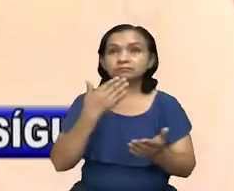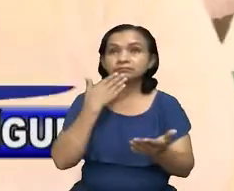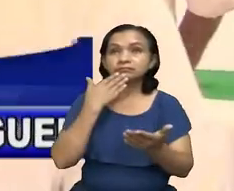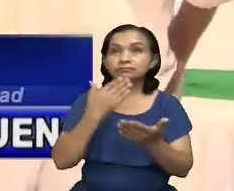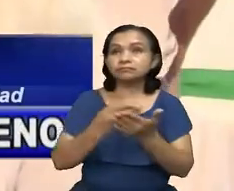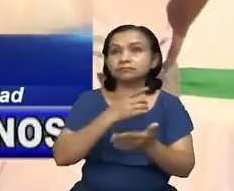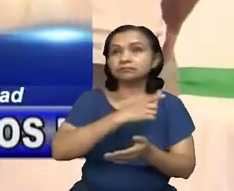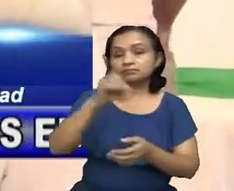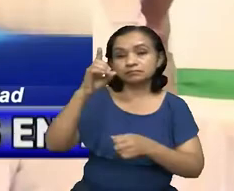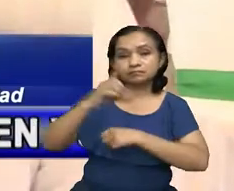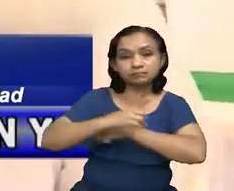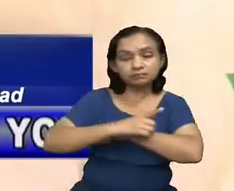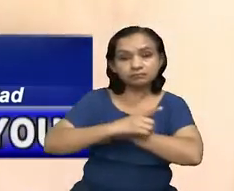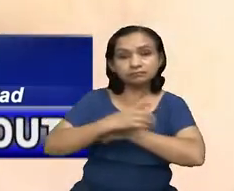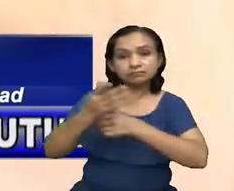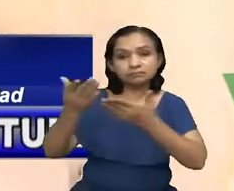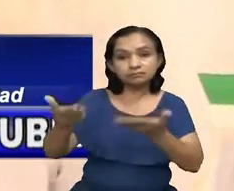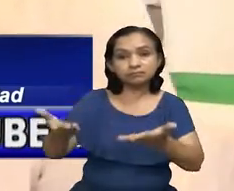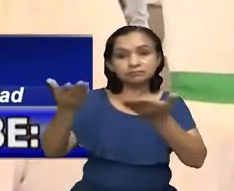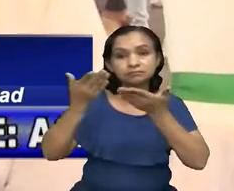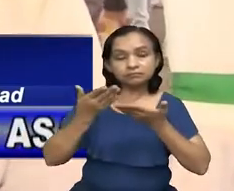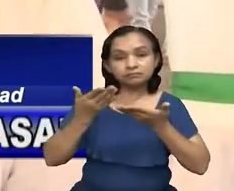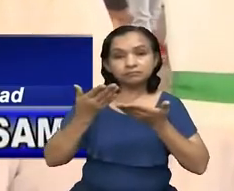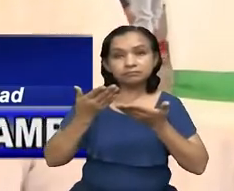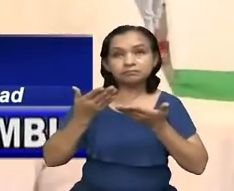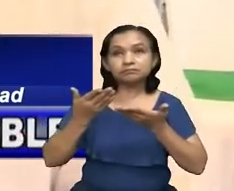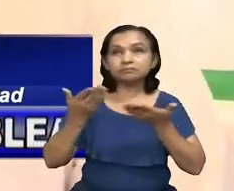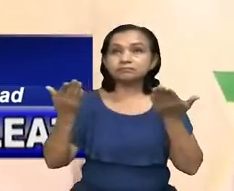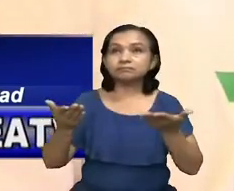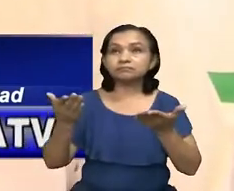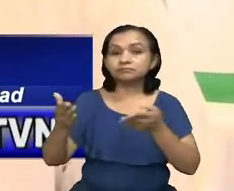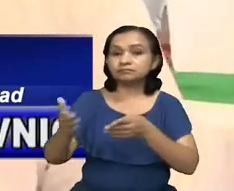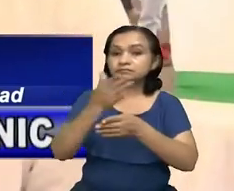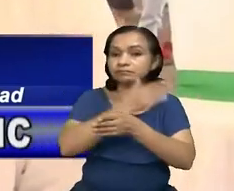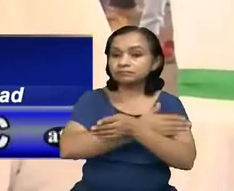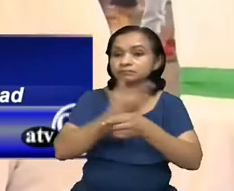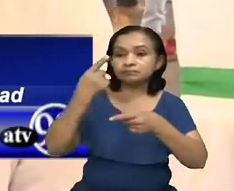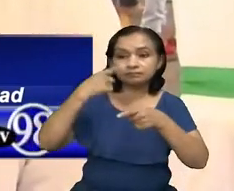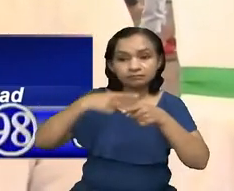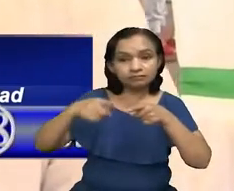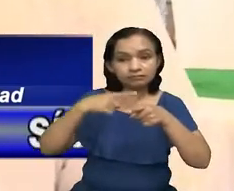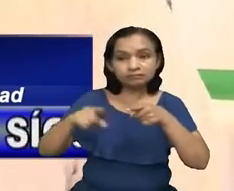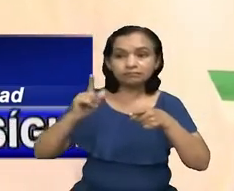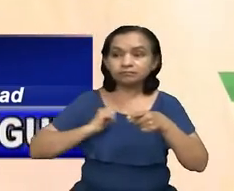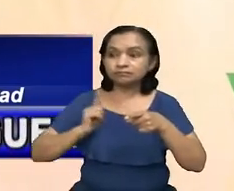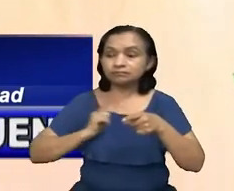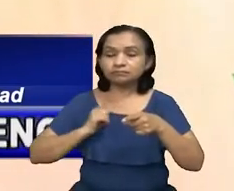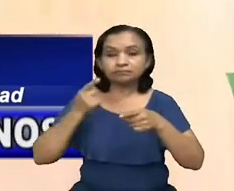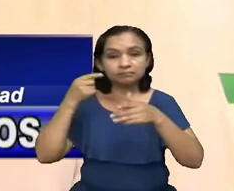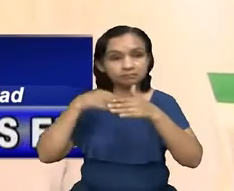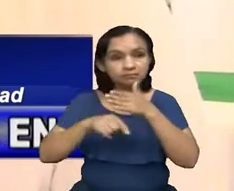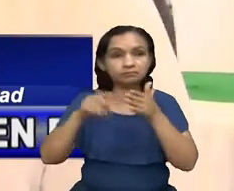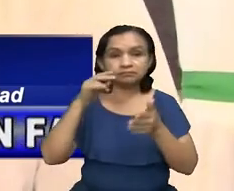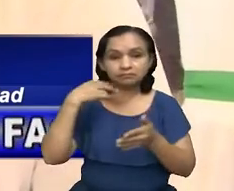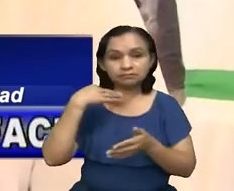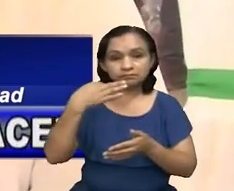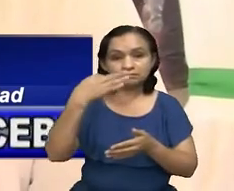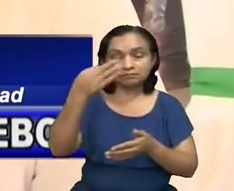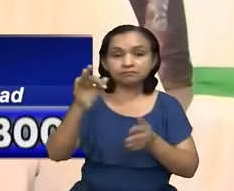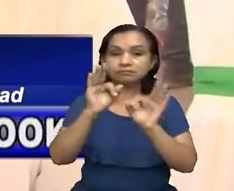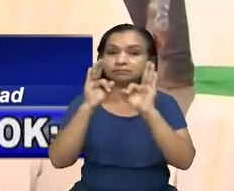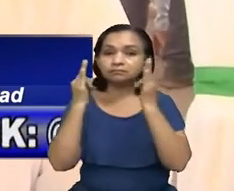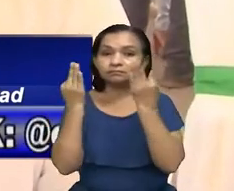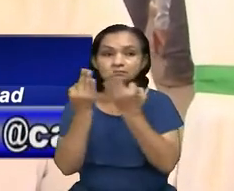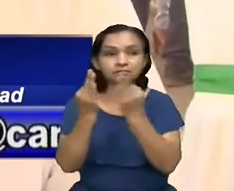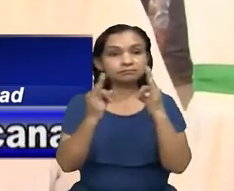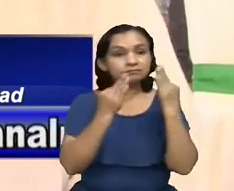con el comandante por darnos esta oportunidad de adelantarnos lo que es el aguinaldo. Ya con esto tenemos nuestras metas, nuestras proyecciones familiares, también